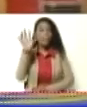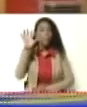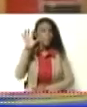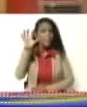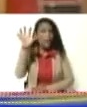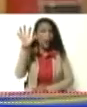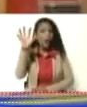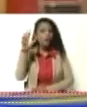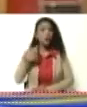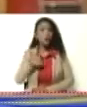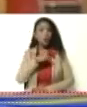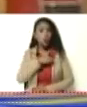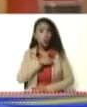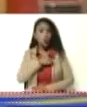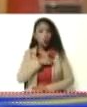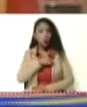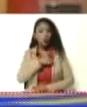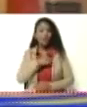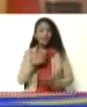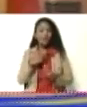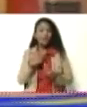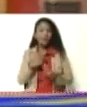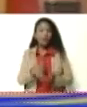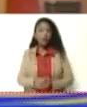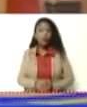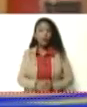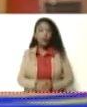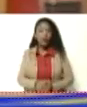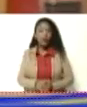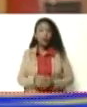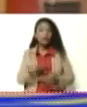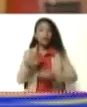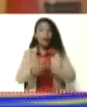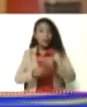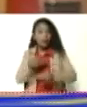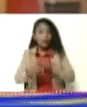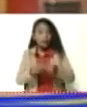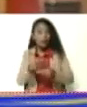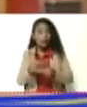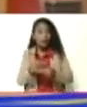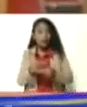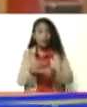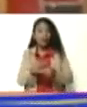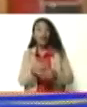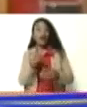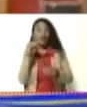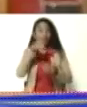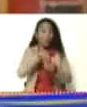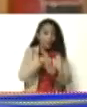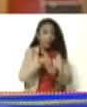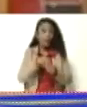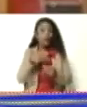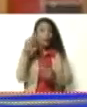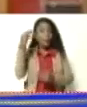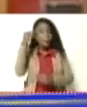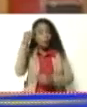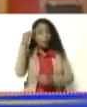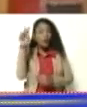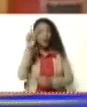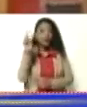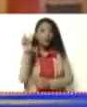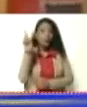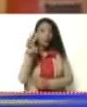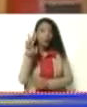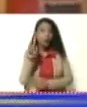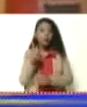donde estamos empecinados en adentrarnos en el zócalo de la memoria de Venezuela. Y para